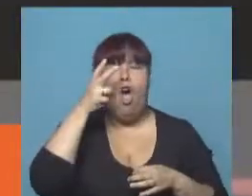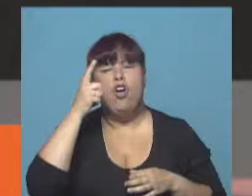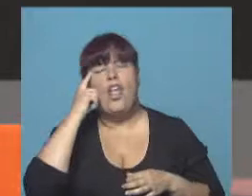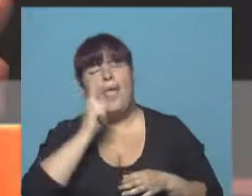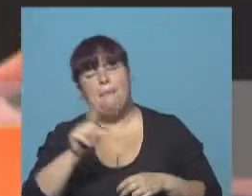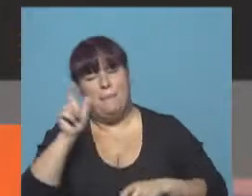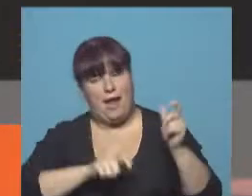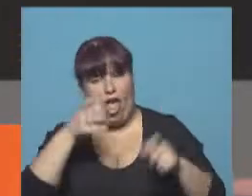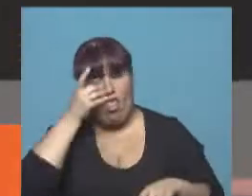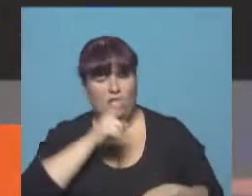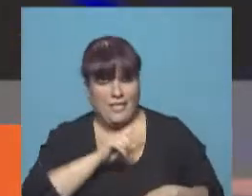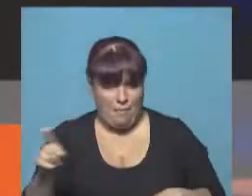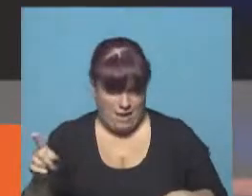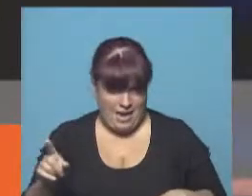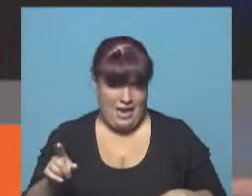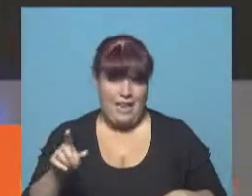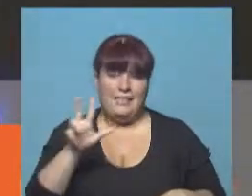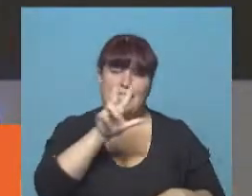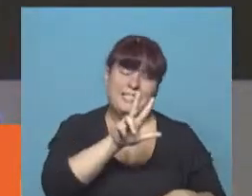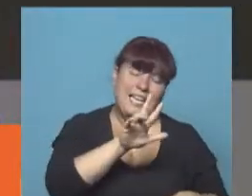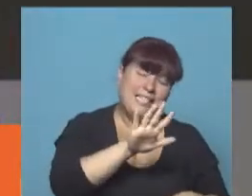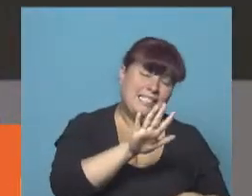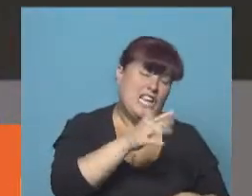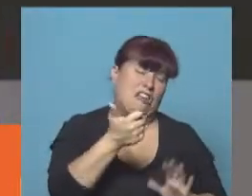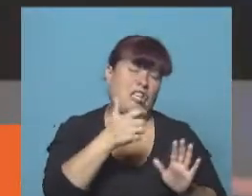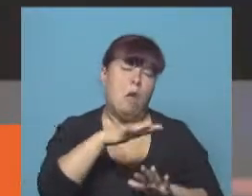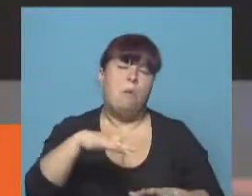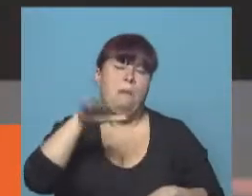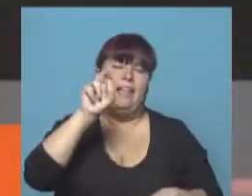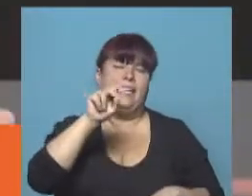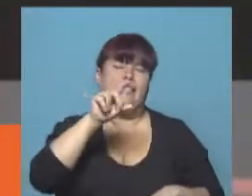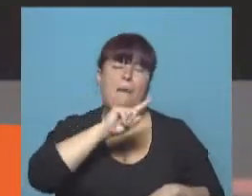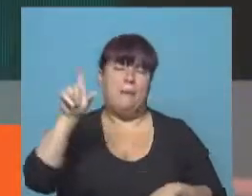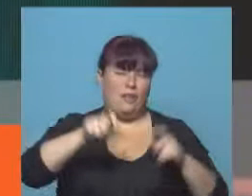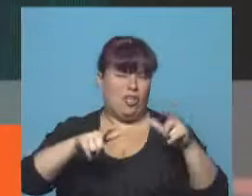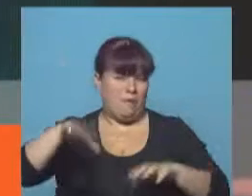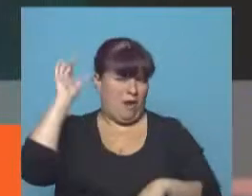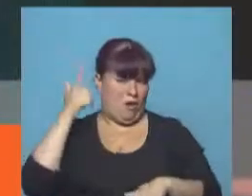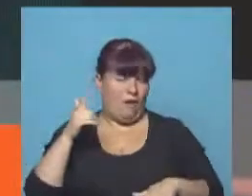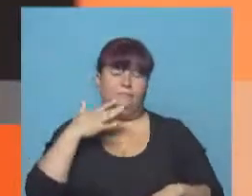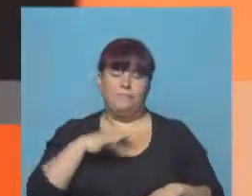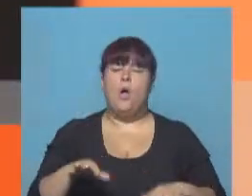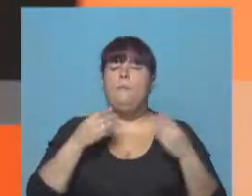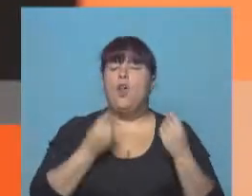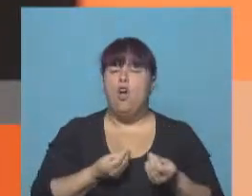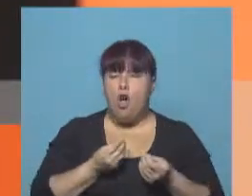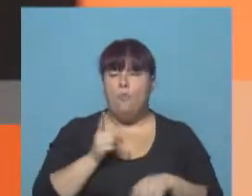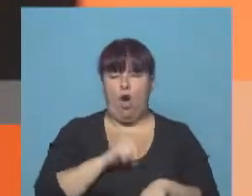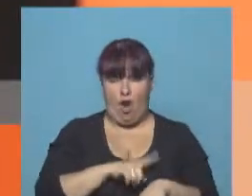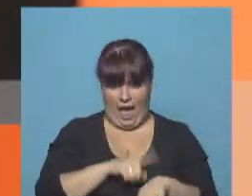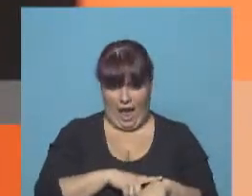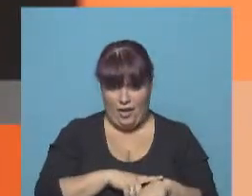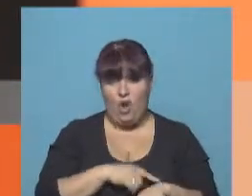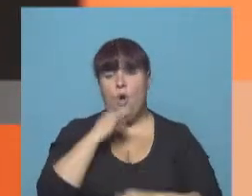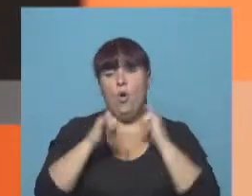10.000 habitantes, 12.000 habitantes, que entre 5 o 6 pueblos no superan los 30.000 habitantes del distrito. Se entiende. Ahora, ¿cómo es el tema de los horarios? Digo,